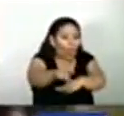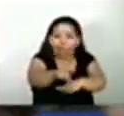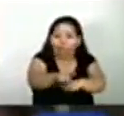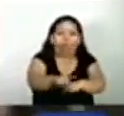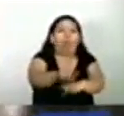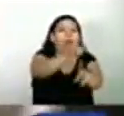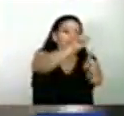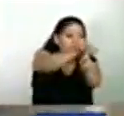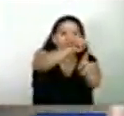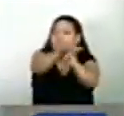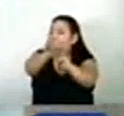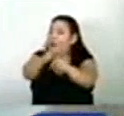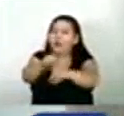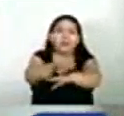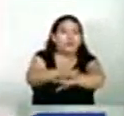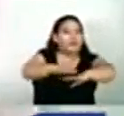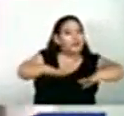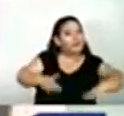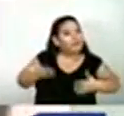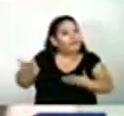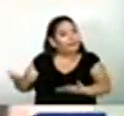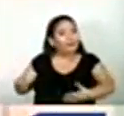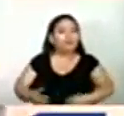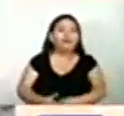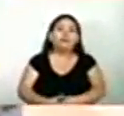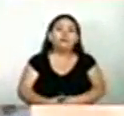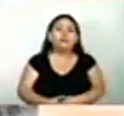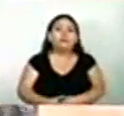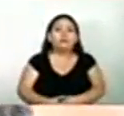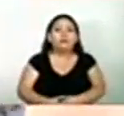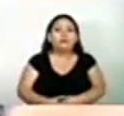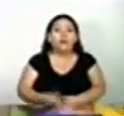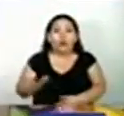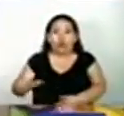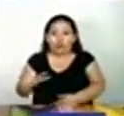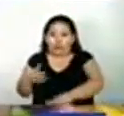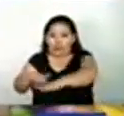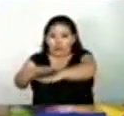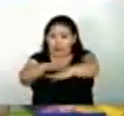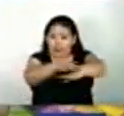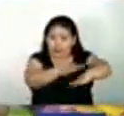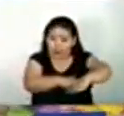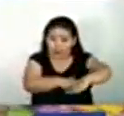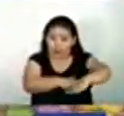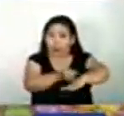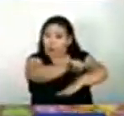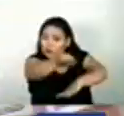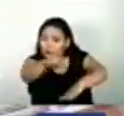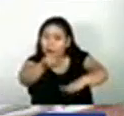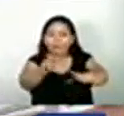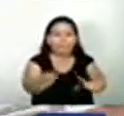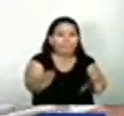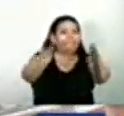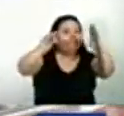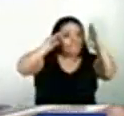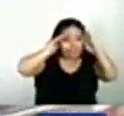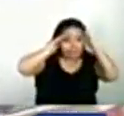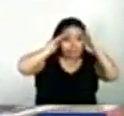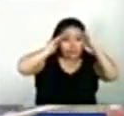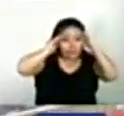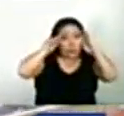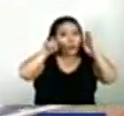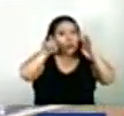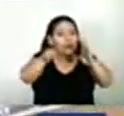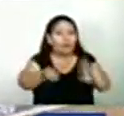personas sigan siendo Víctimas de este tipo de delitos por lo que hacemos el llamado a la población salvadoreña que